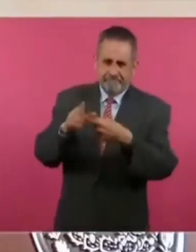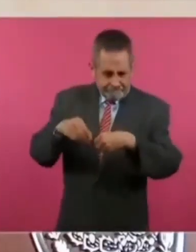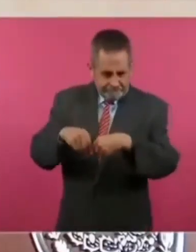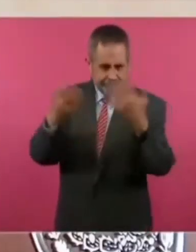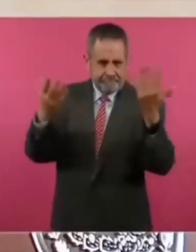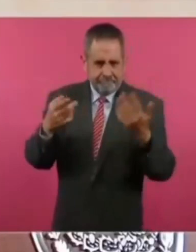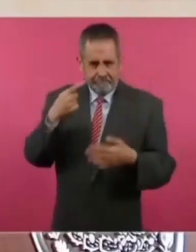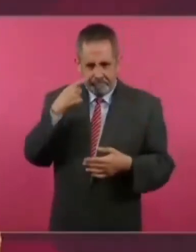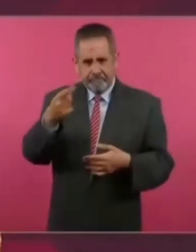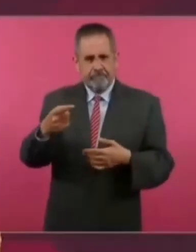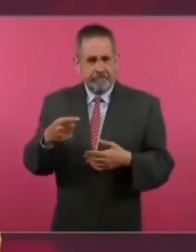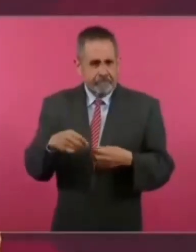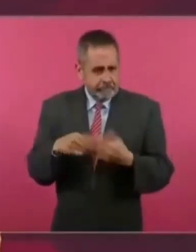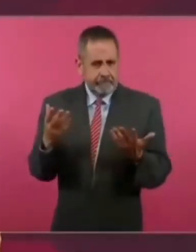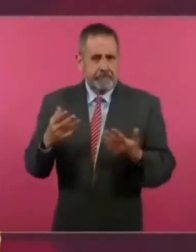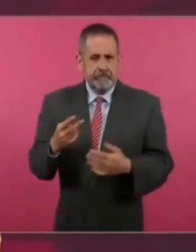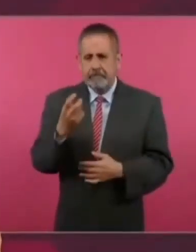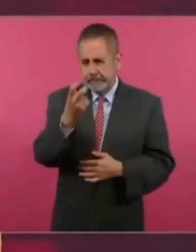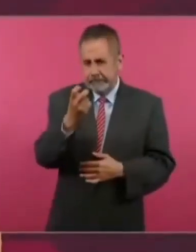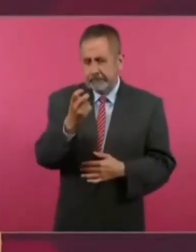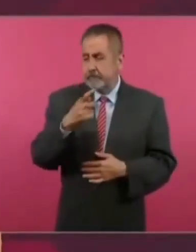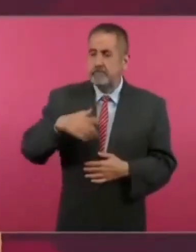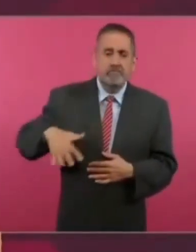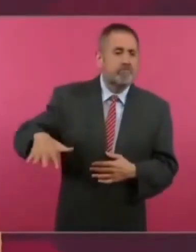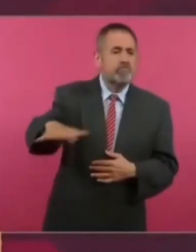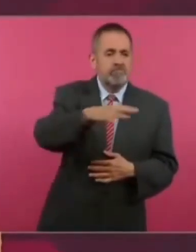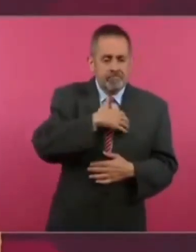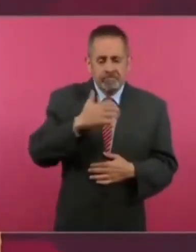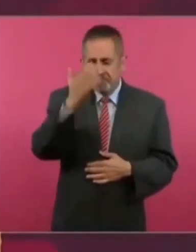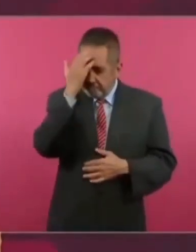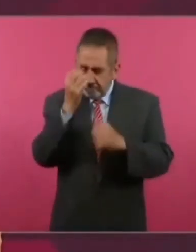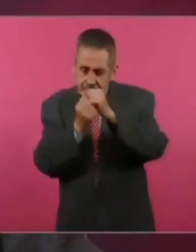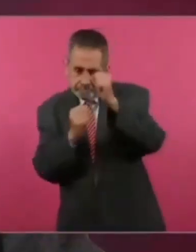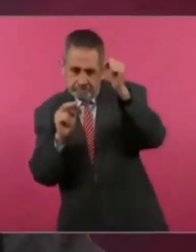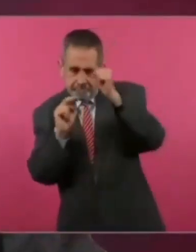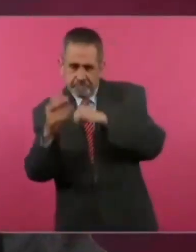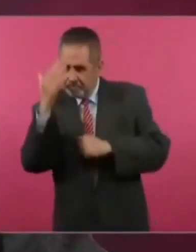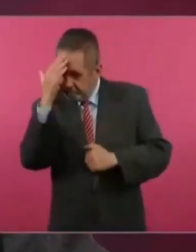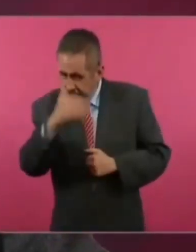Ventilar todas estas cosas que son de interés público.